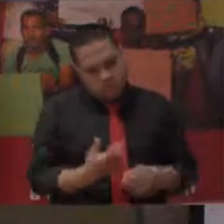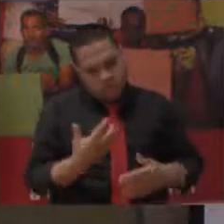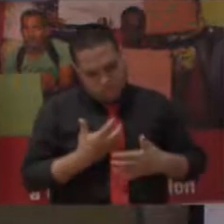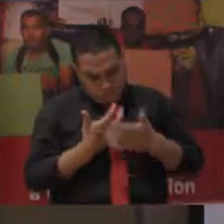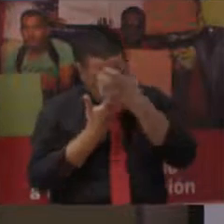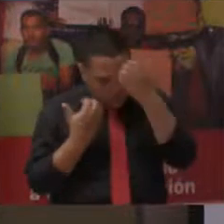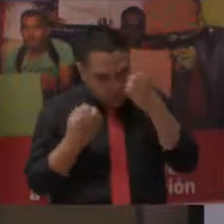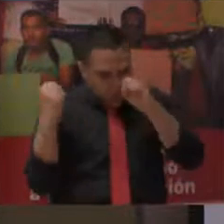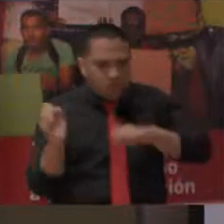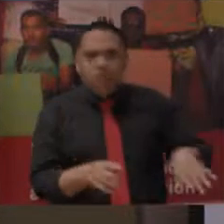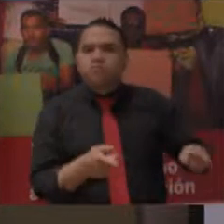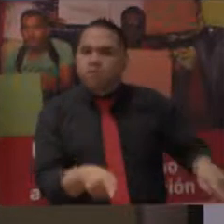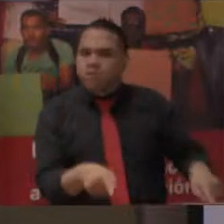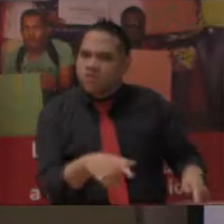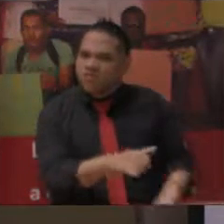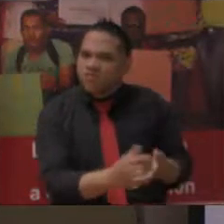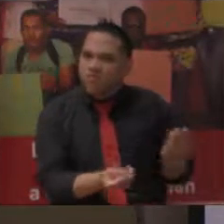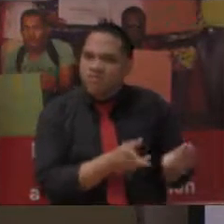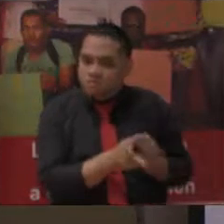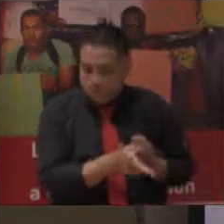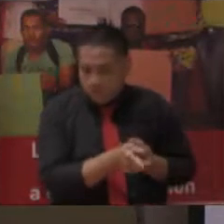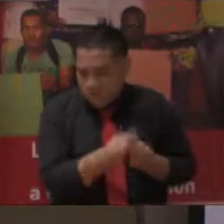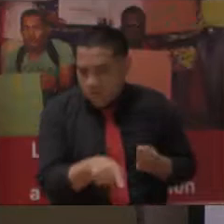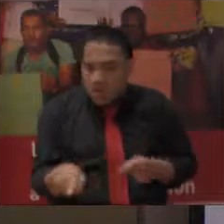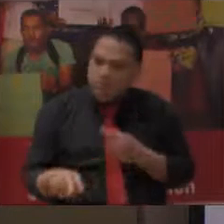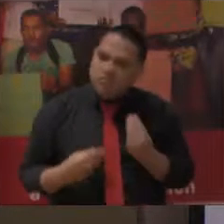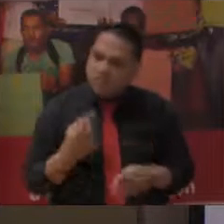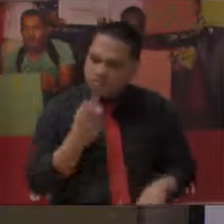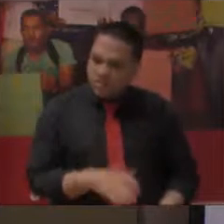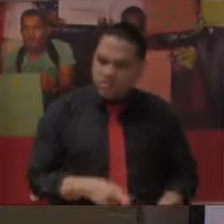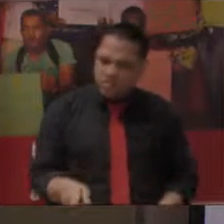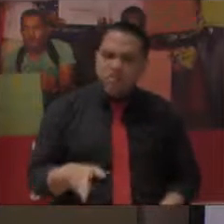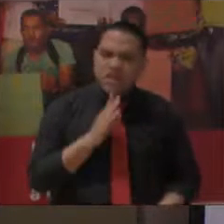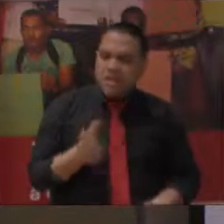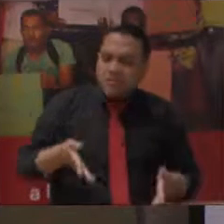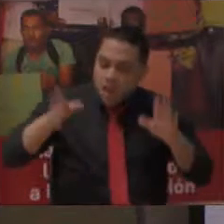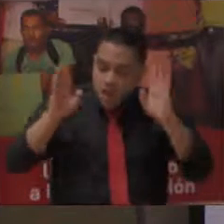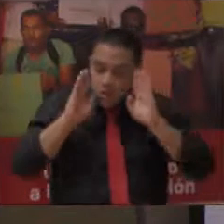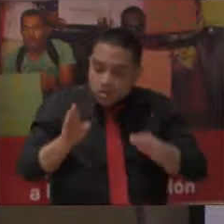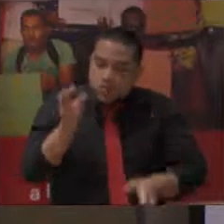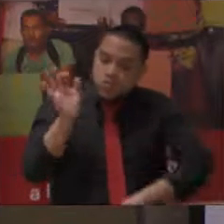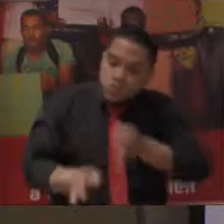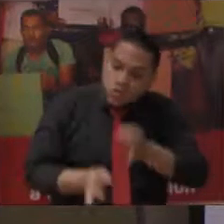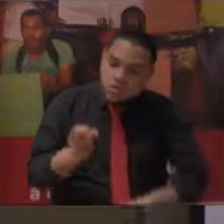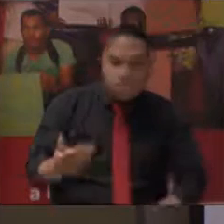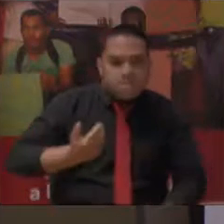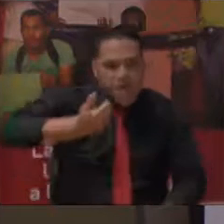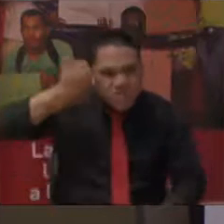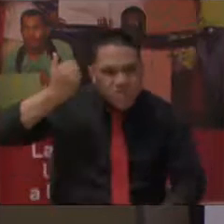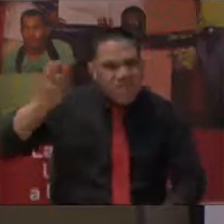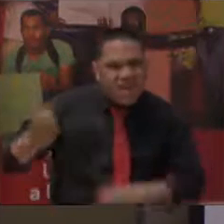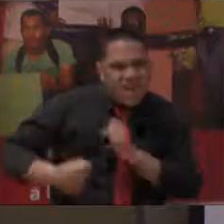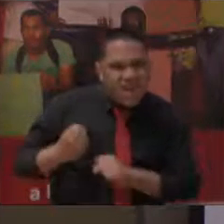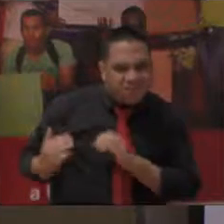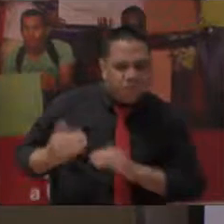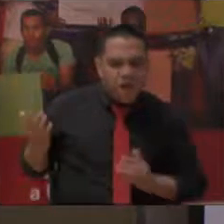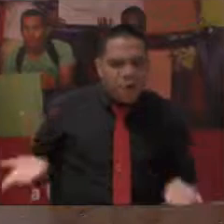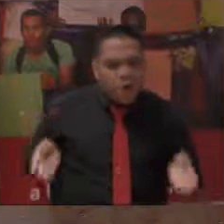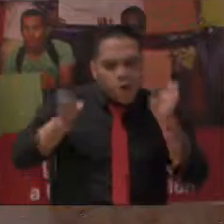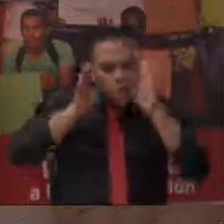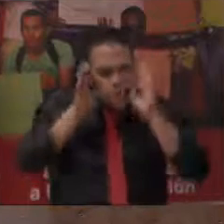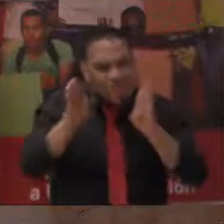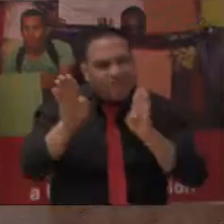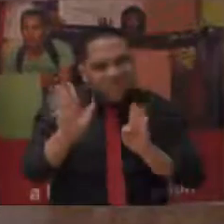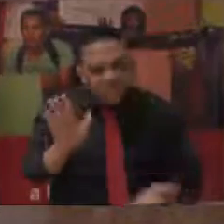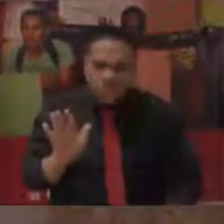el tratamiento jurídico que reciben es de desmovilizados, por haberse desmovilizado siendo mayores. ¿Cómo afrontar esto jurídicamente?